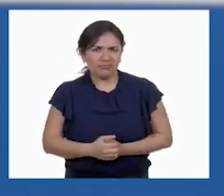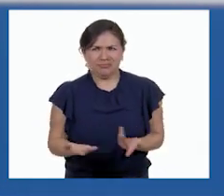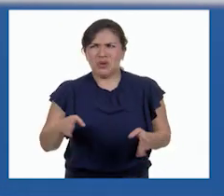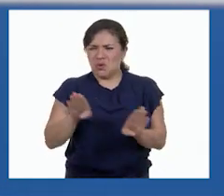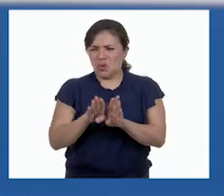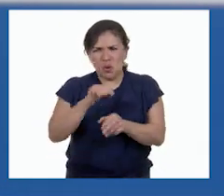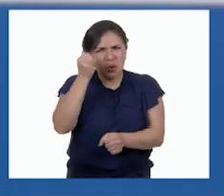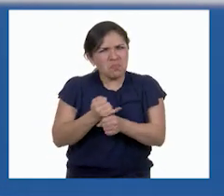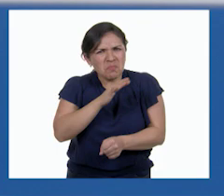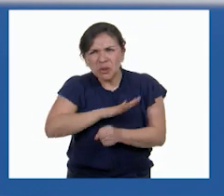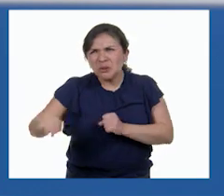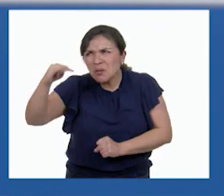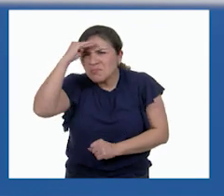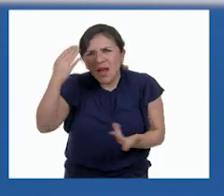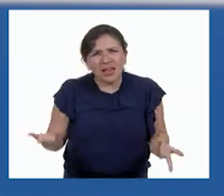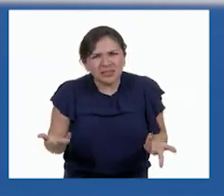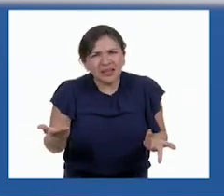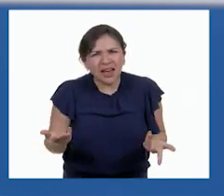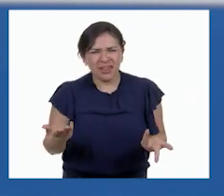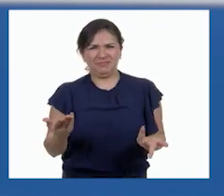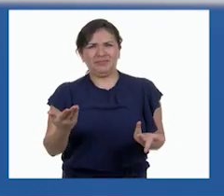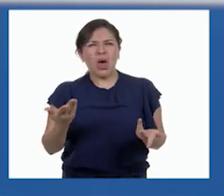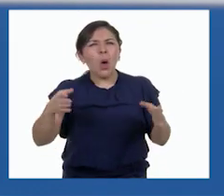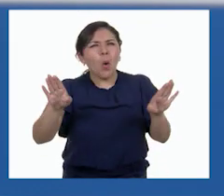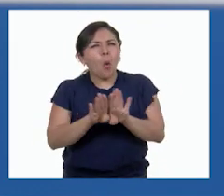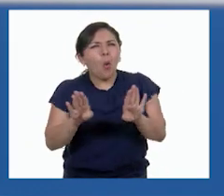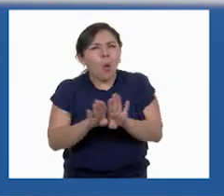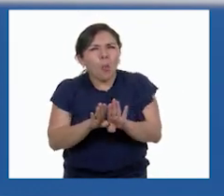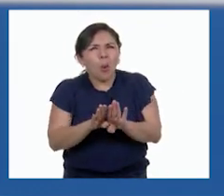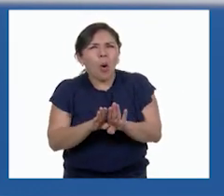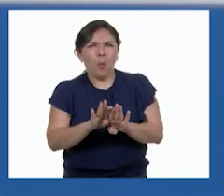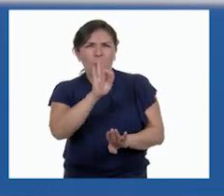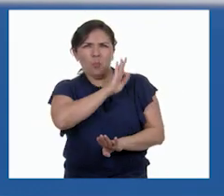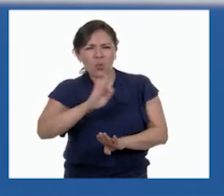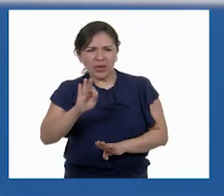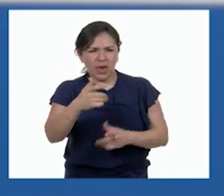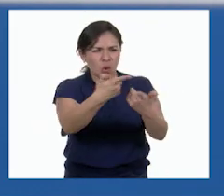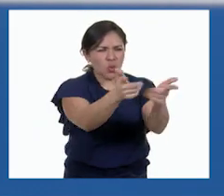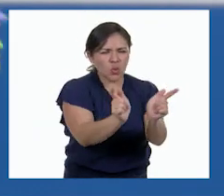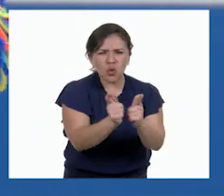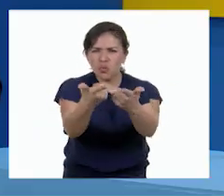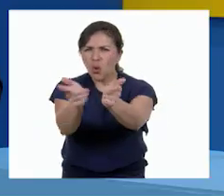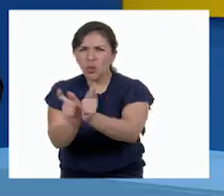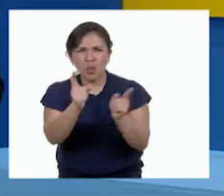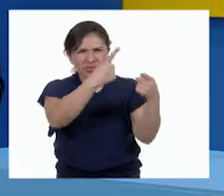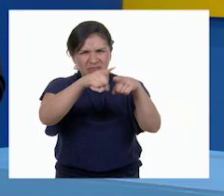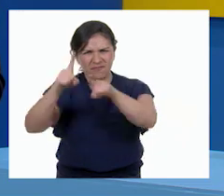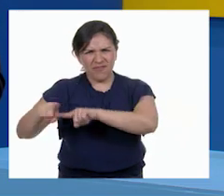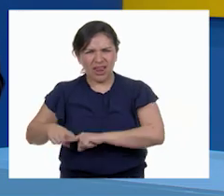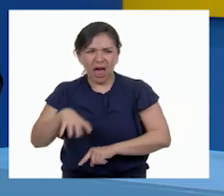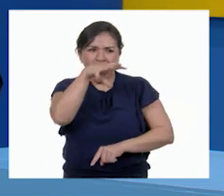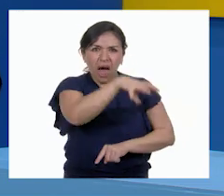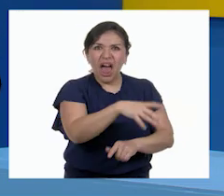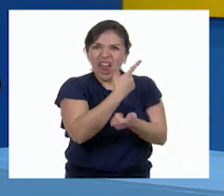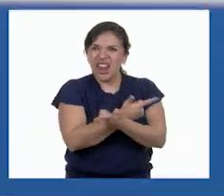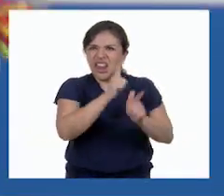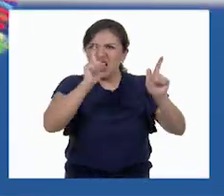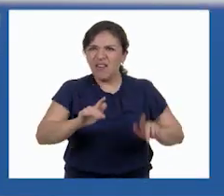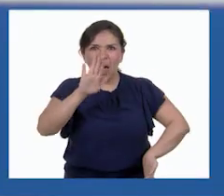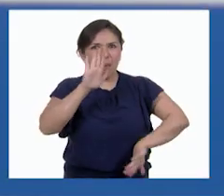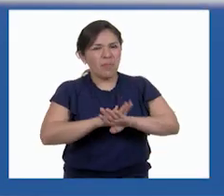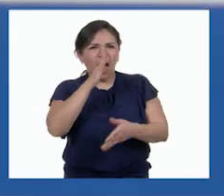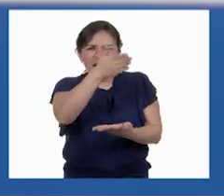Casi imposible. Es decir, ¿cómo podrían haberse reconciliado los liberales que estaban